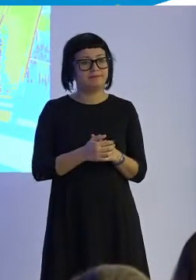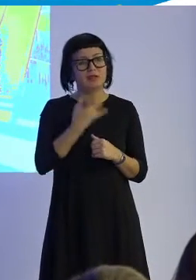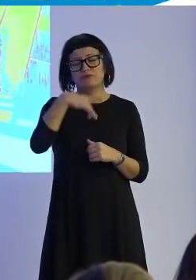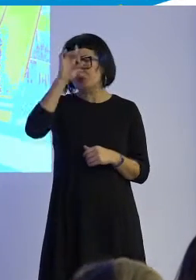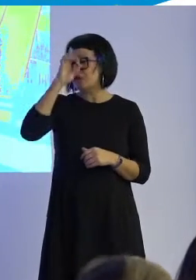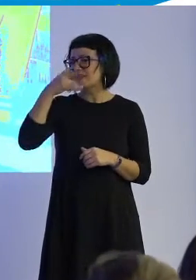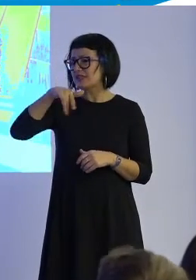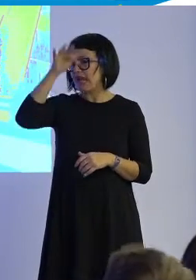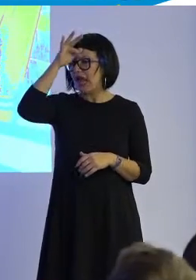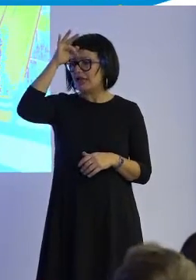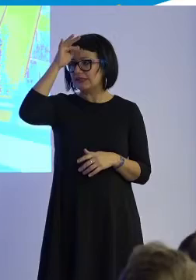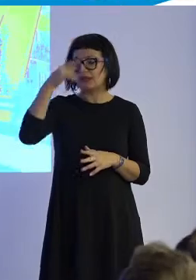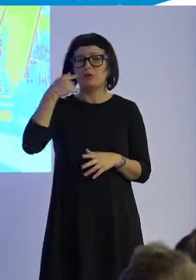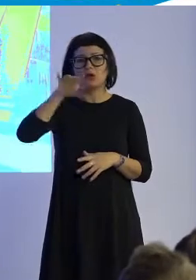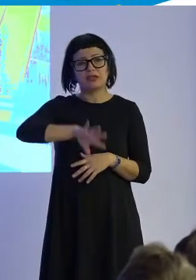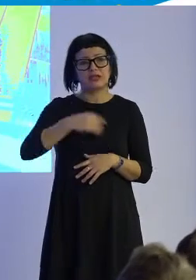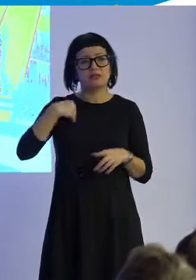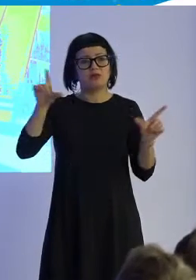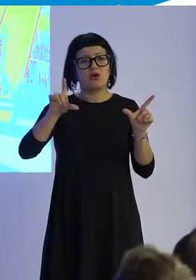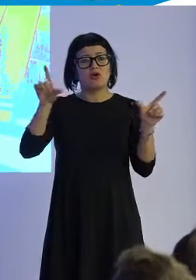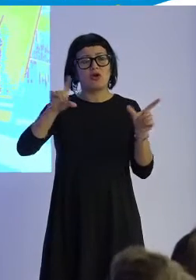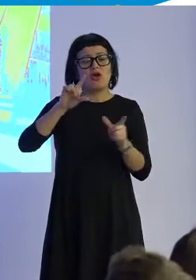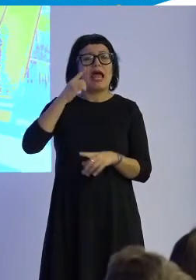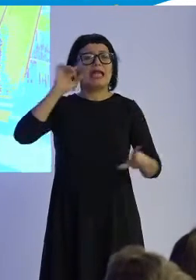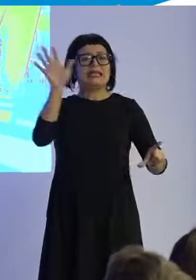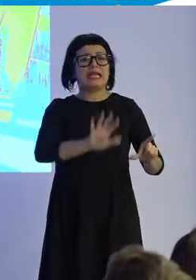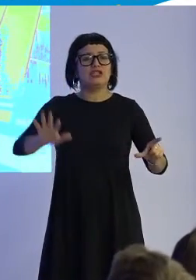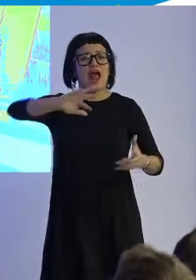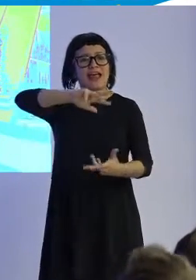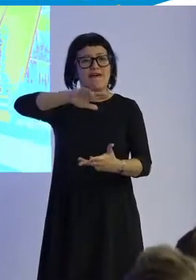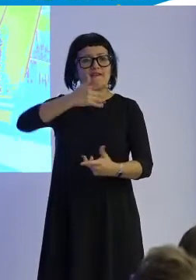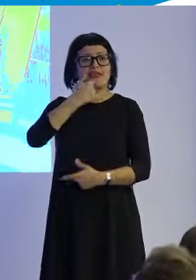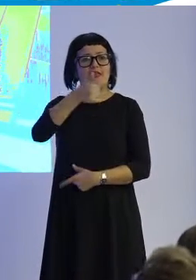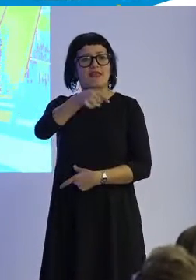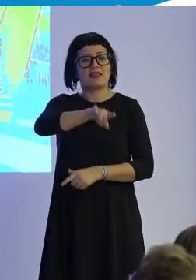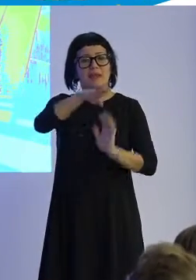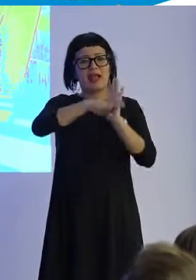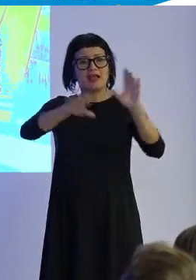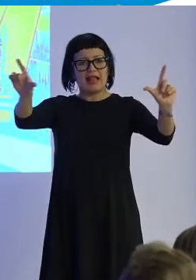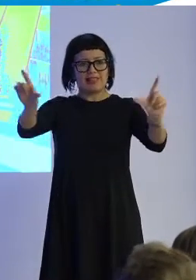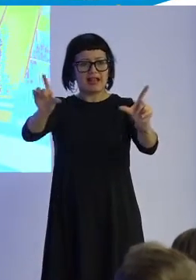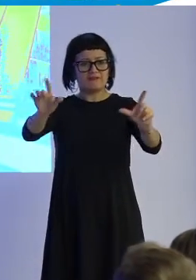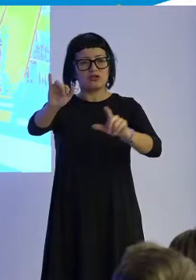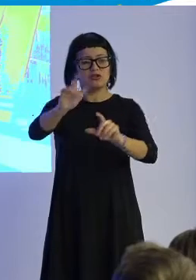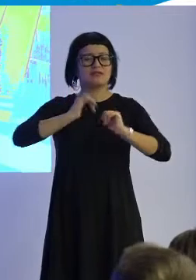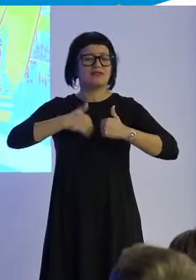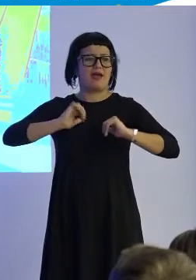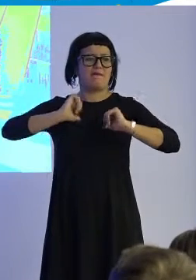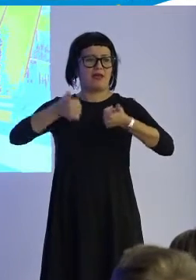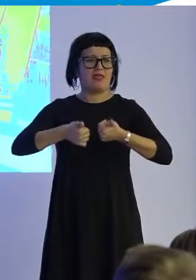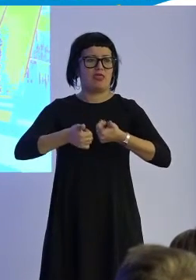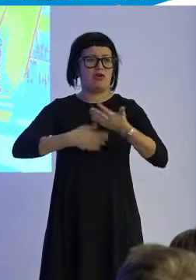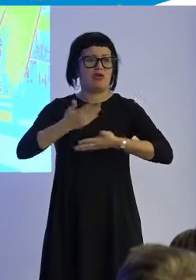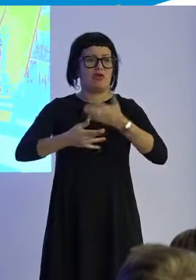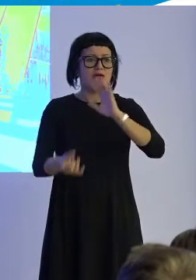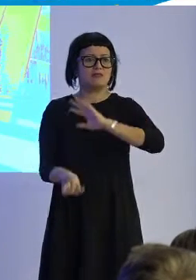domingo, también National Geographic en su canal de televisión ha empezado a